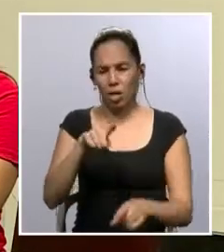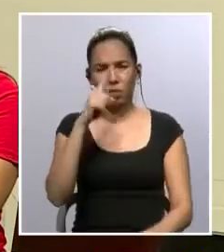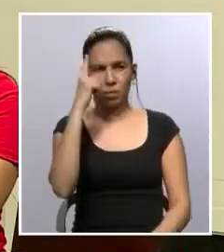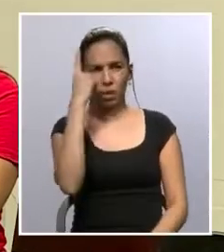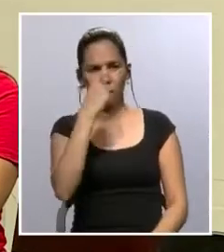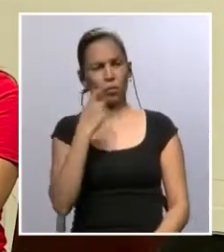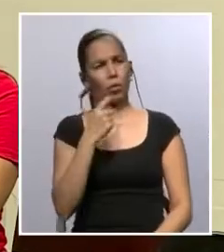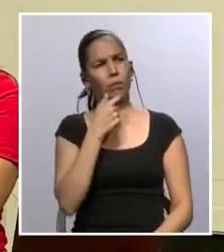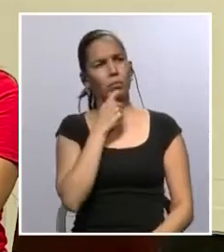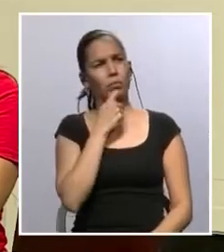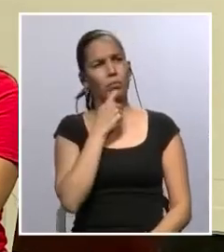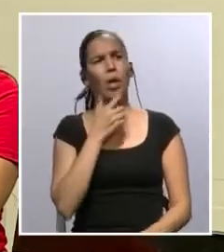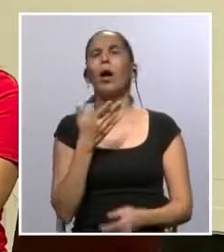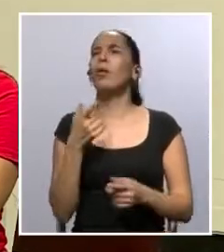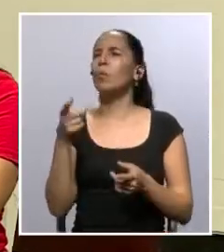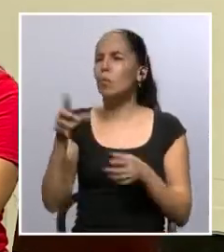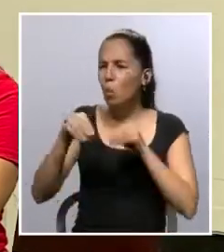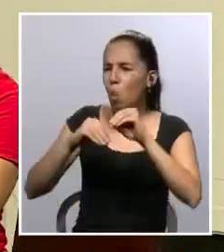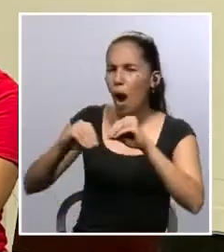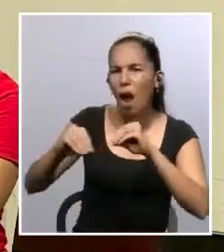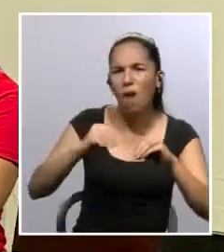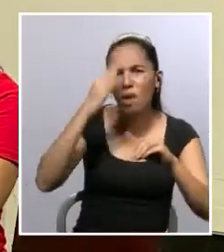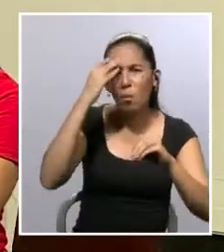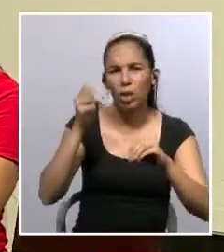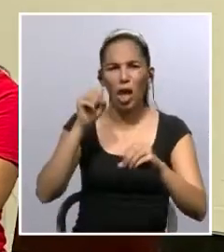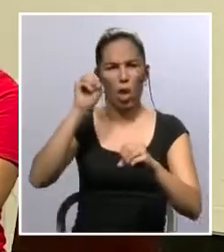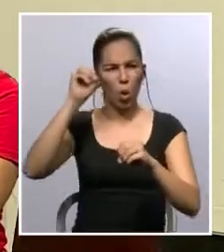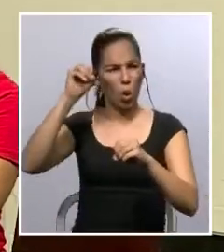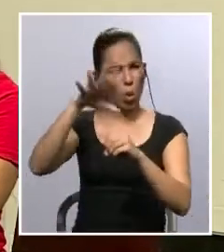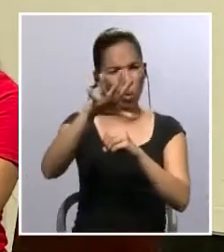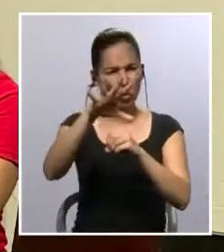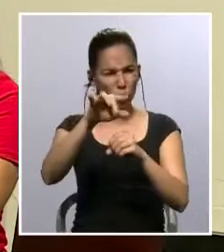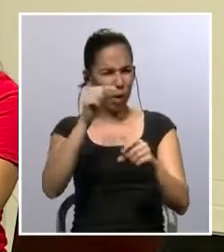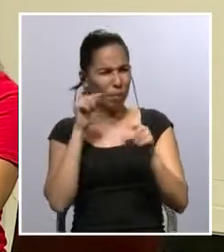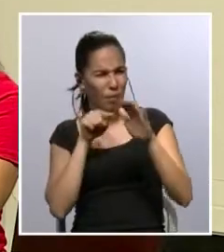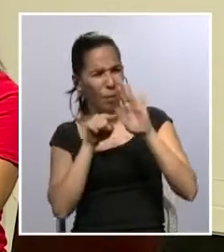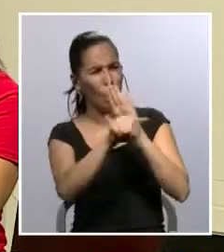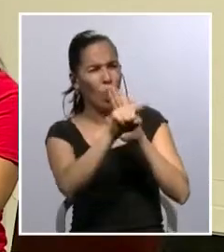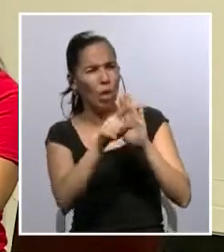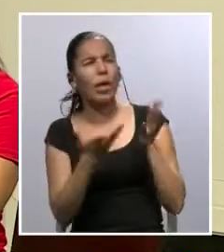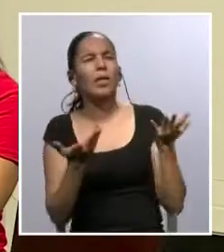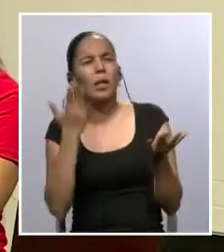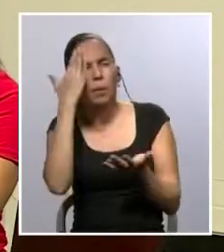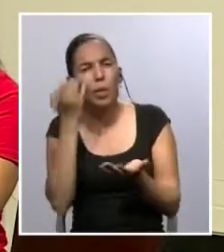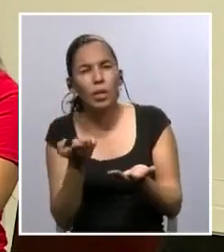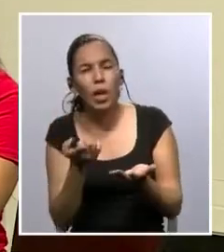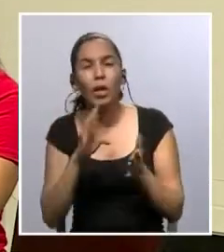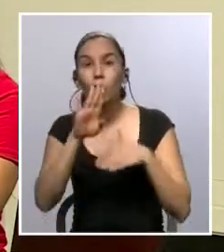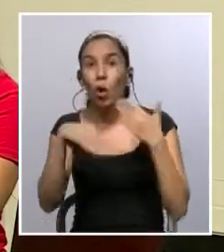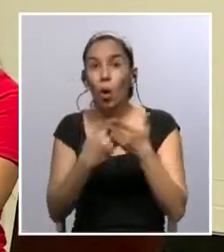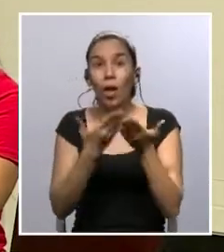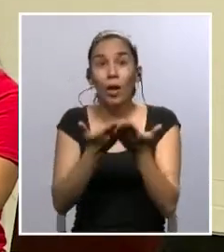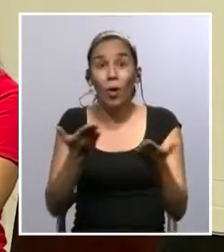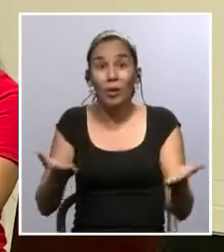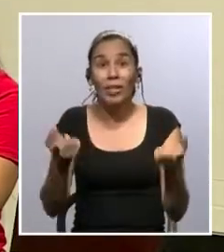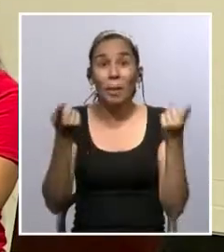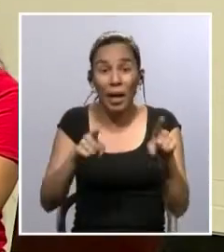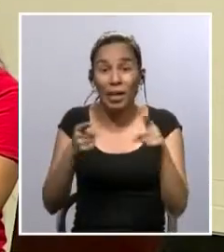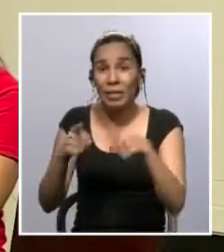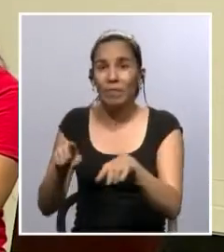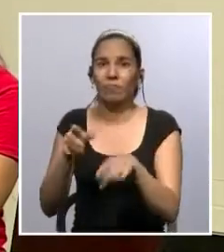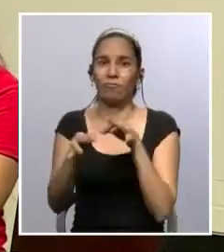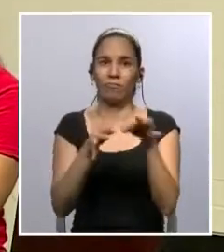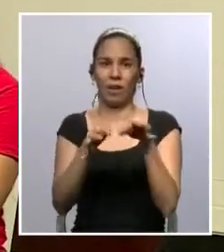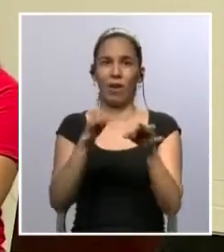qué se mueve esto? ¿Qué es lo que pasa? ¿Por qué la luz se proyecta? Etcétera. Todo, cualquier cosa que suceda, tiene una explicación